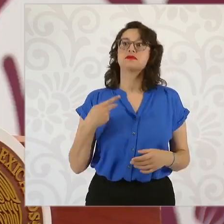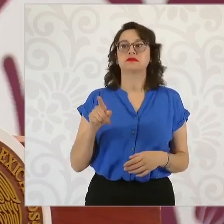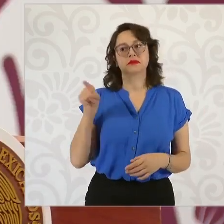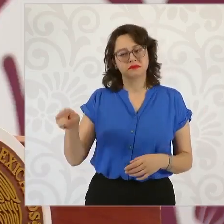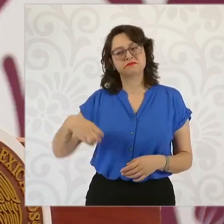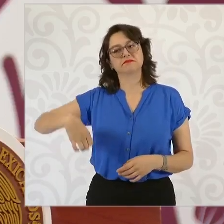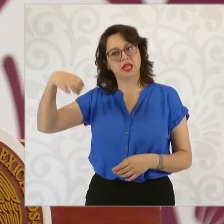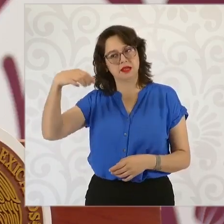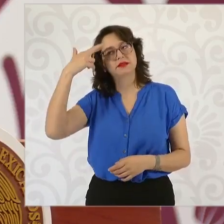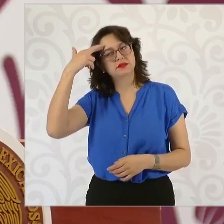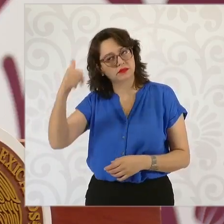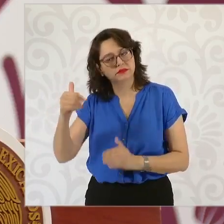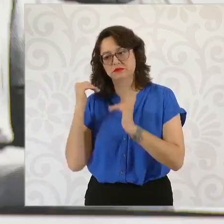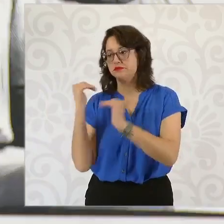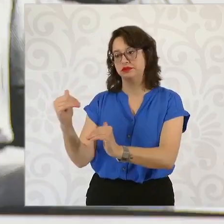Además, pues